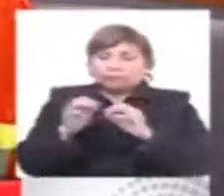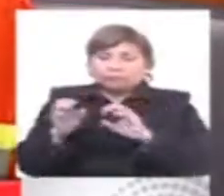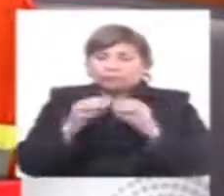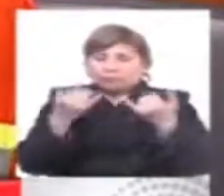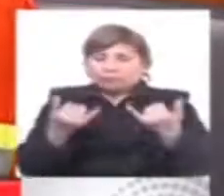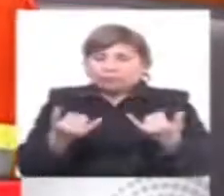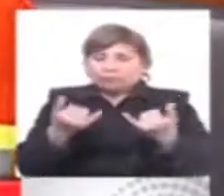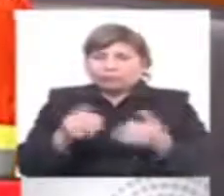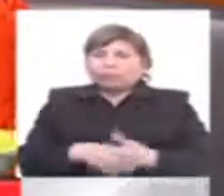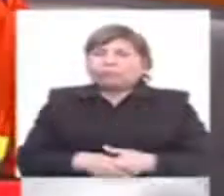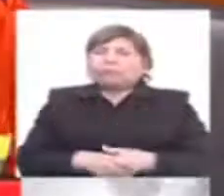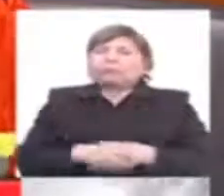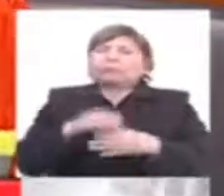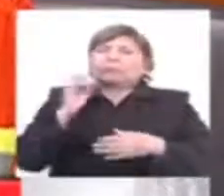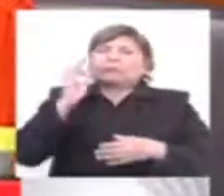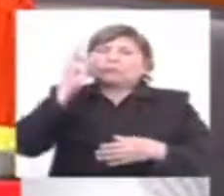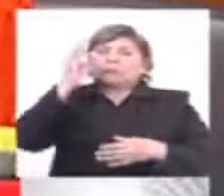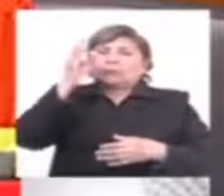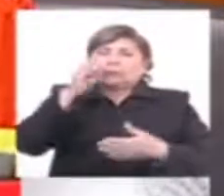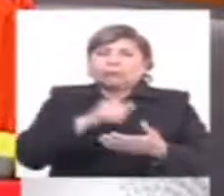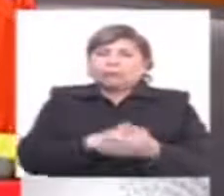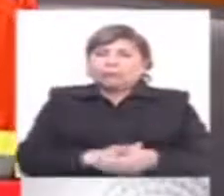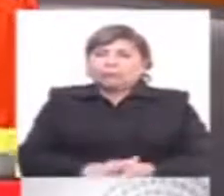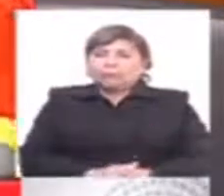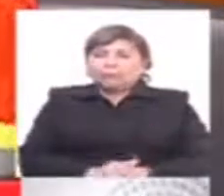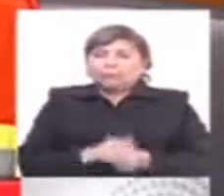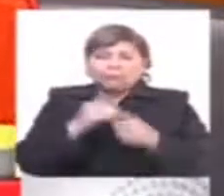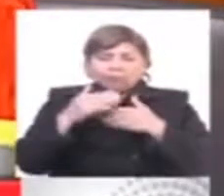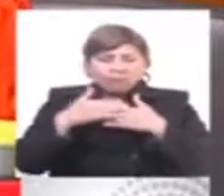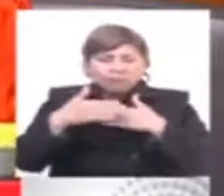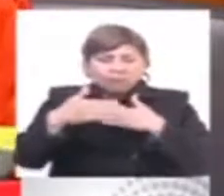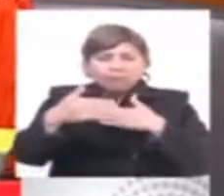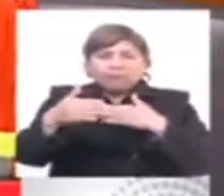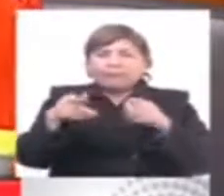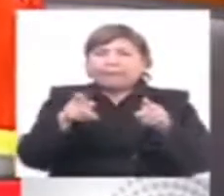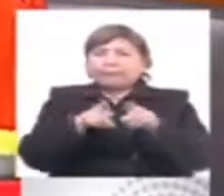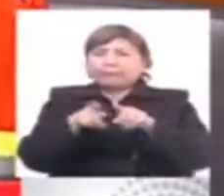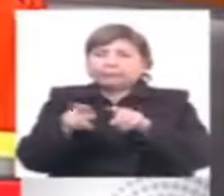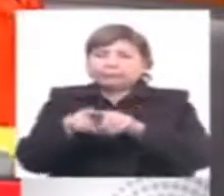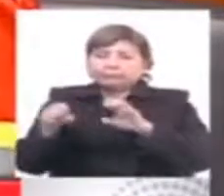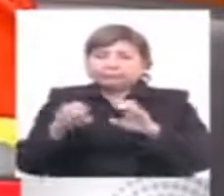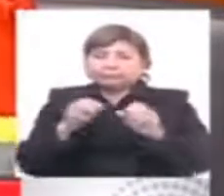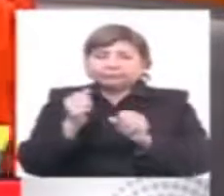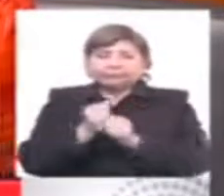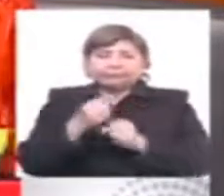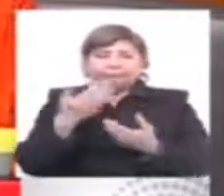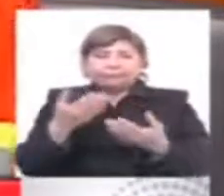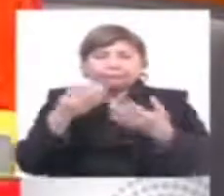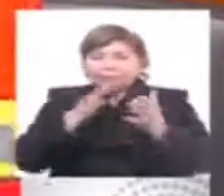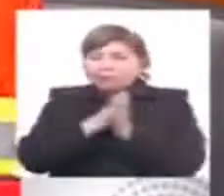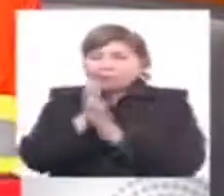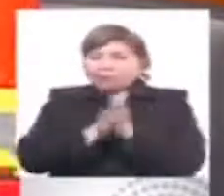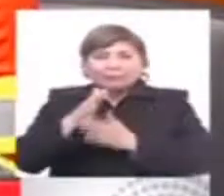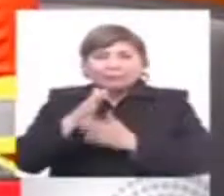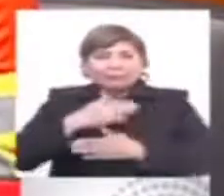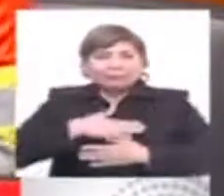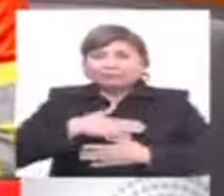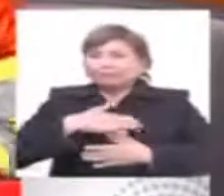haciendo ahora y en el futuro. Sigan con esa misma labor, con ese mismo entusiasmo.